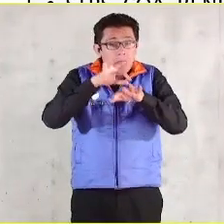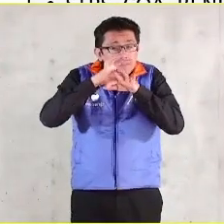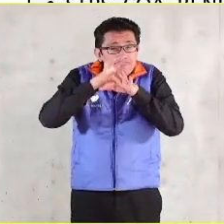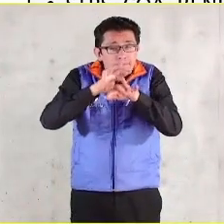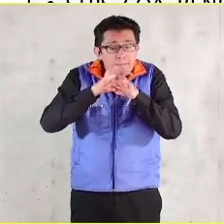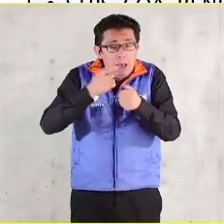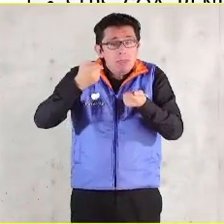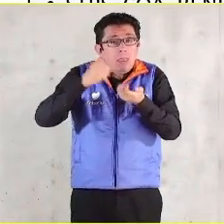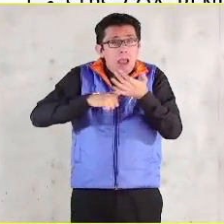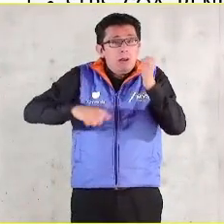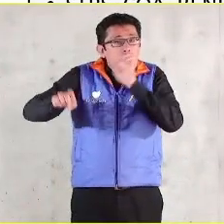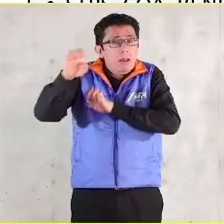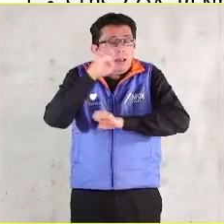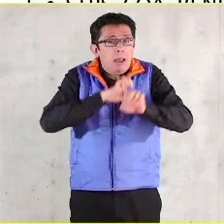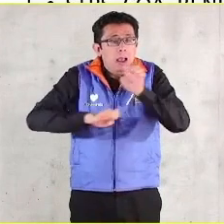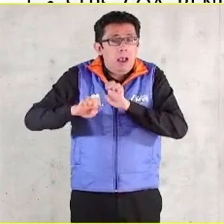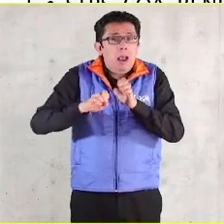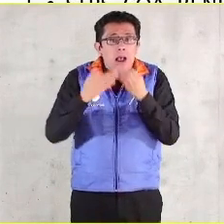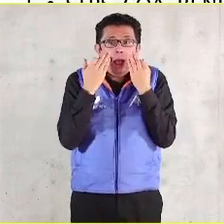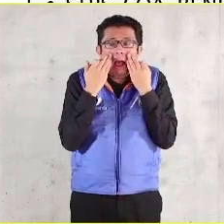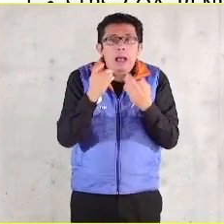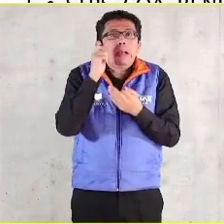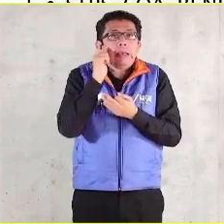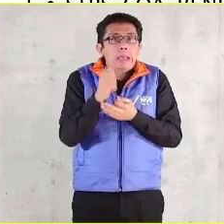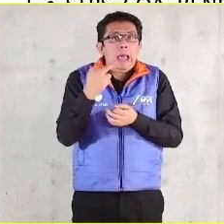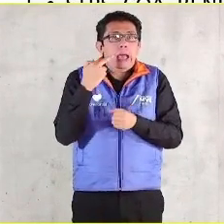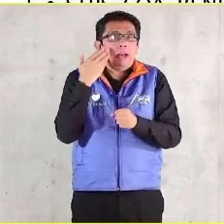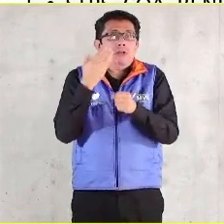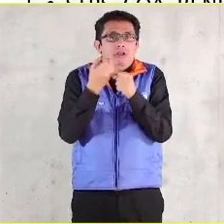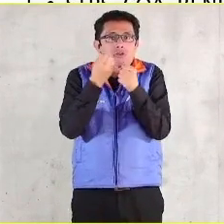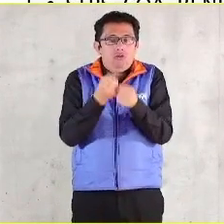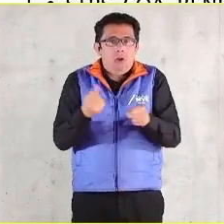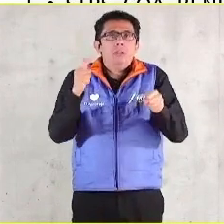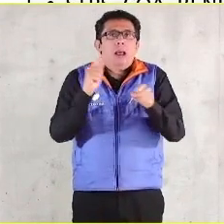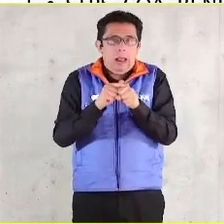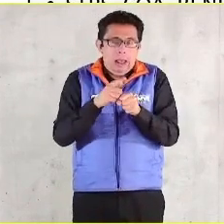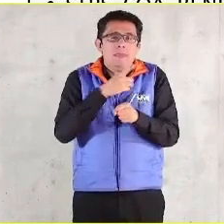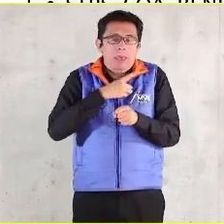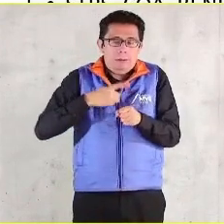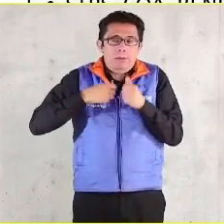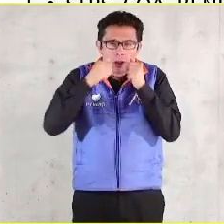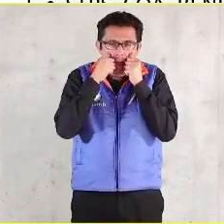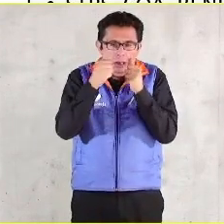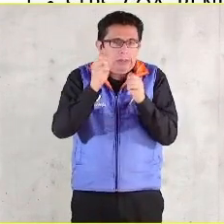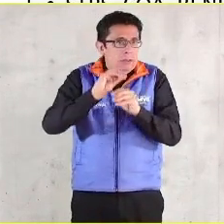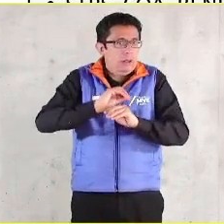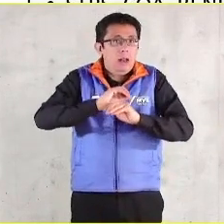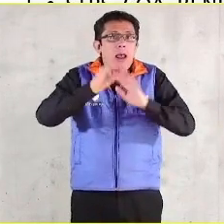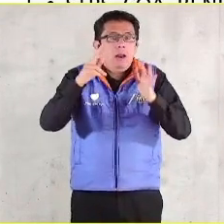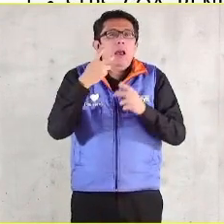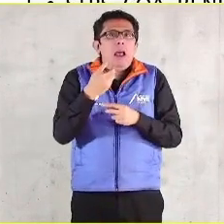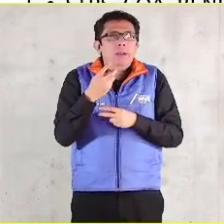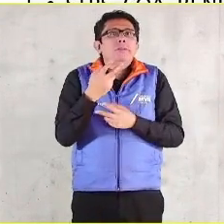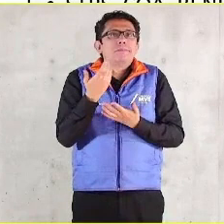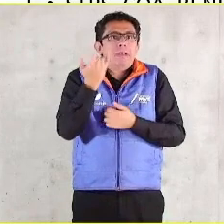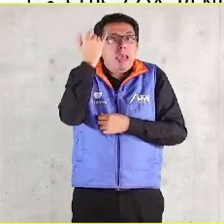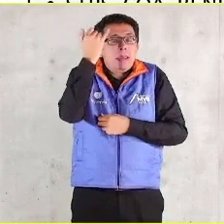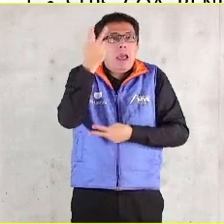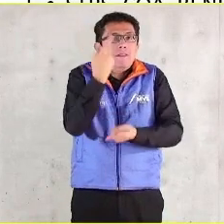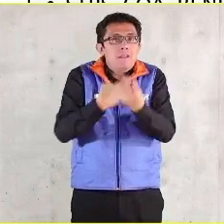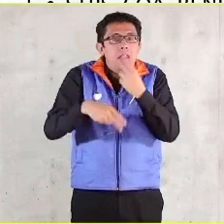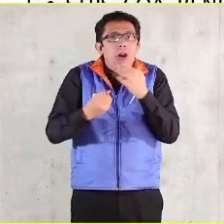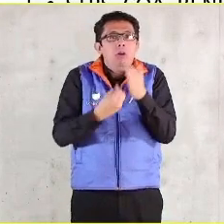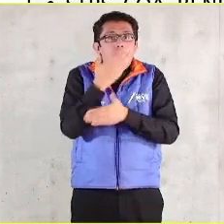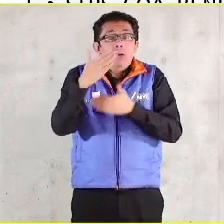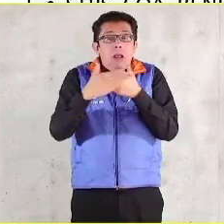las empresas lo que significa la responsabilidad social, y también las teníamos que tomar en cuenta. Ese es el origen del nuevo modelo, el cual